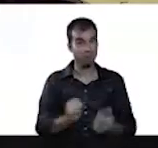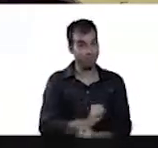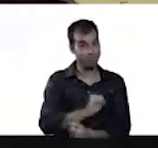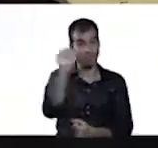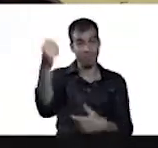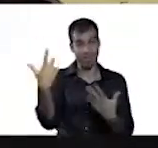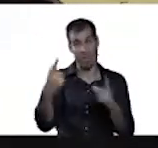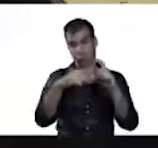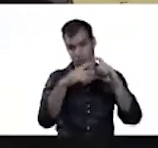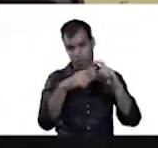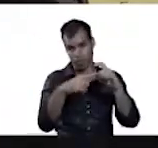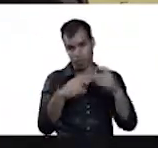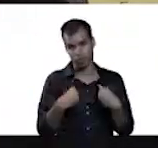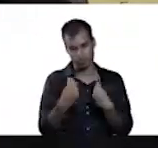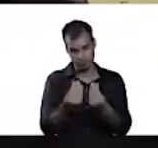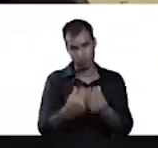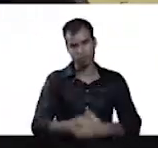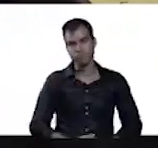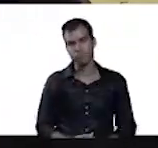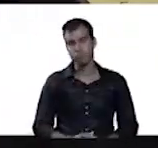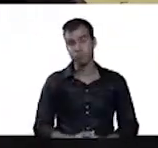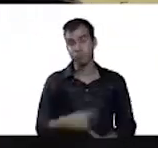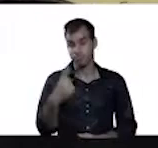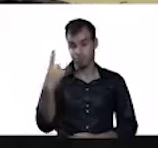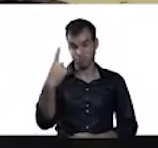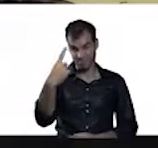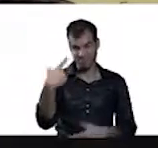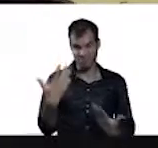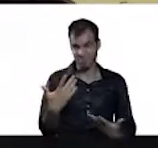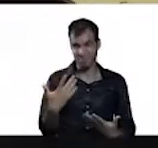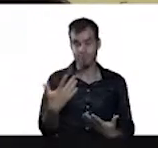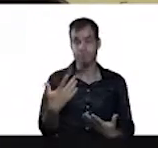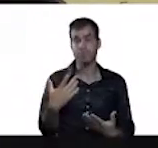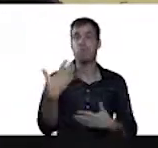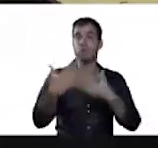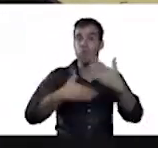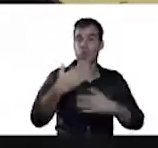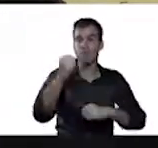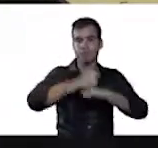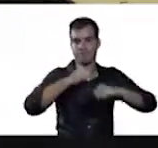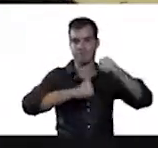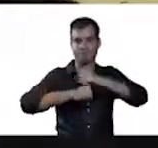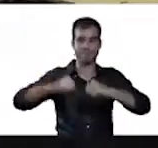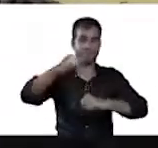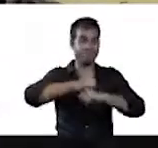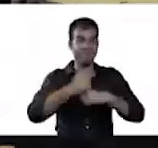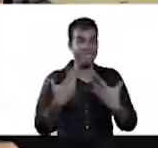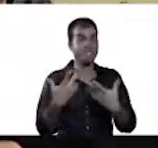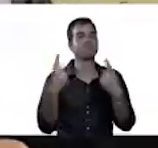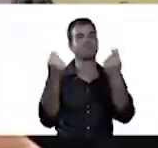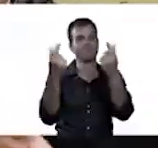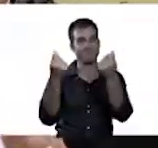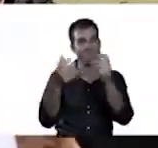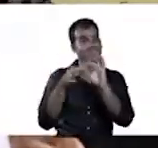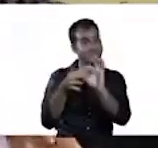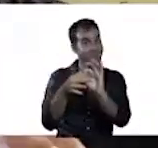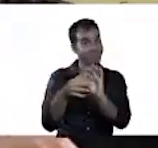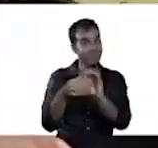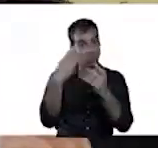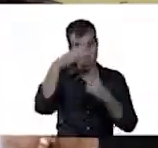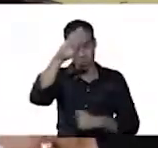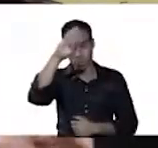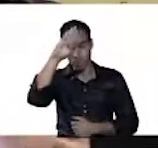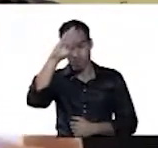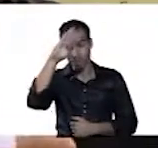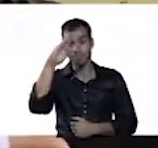Este objetivo lo vamos a vencer a partir de los siguientes contenidos. Primero, los problemas estructurales de la